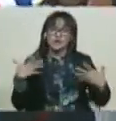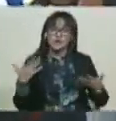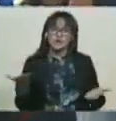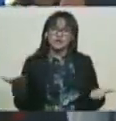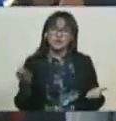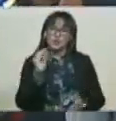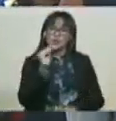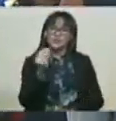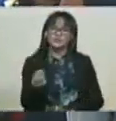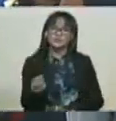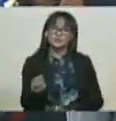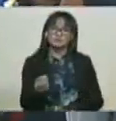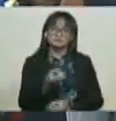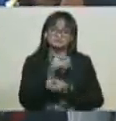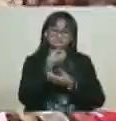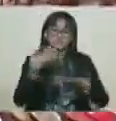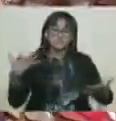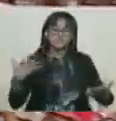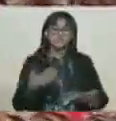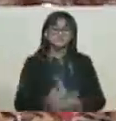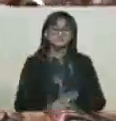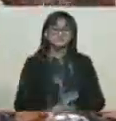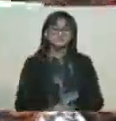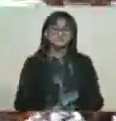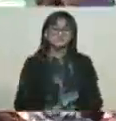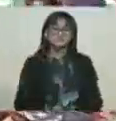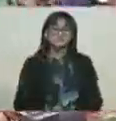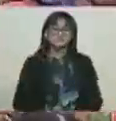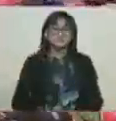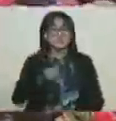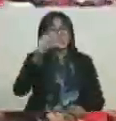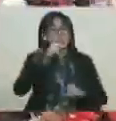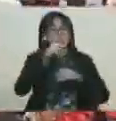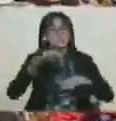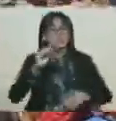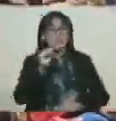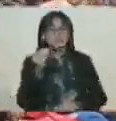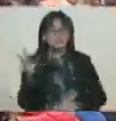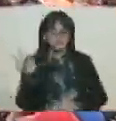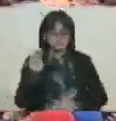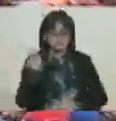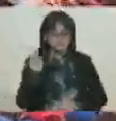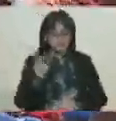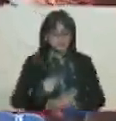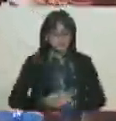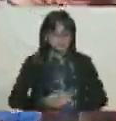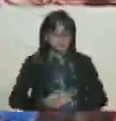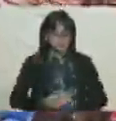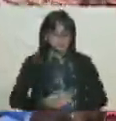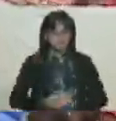juventud maravillosa que dios bendiga a la juventud venezolana